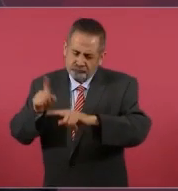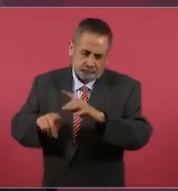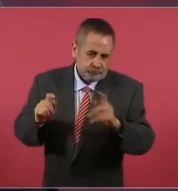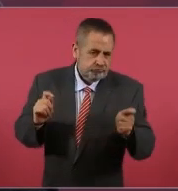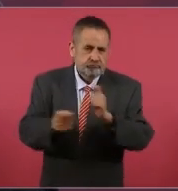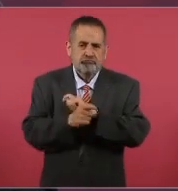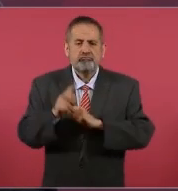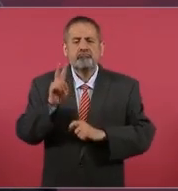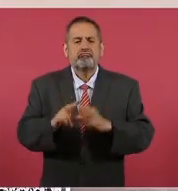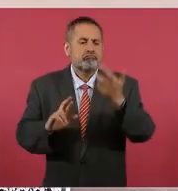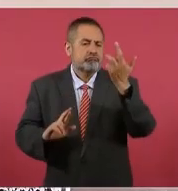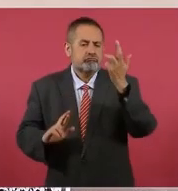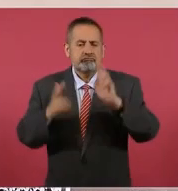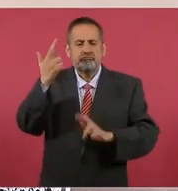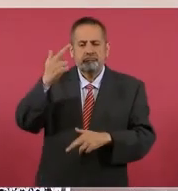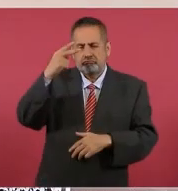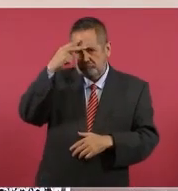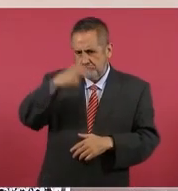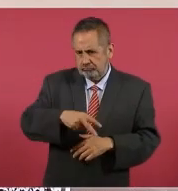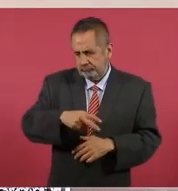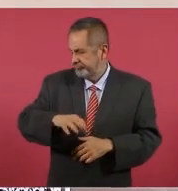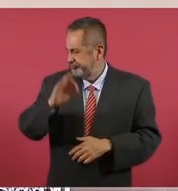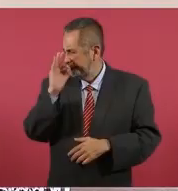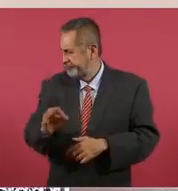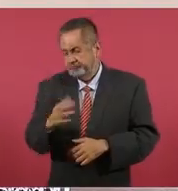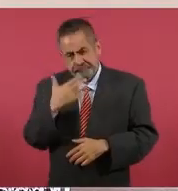social fue la Revolución Mexicana.